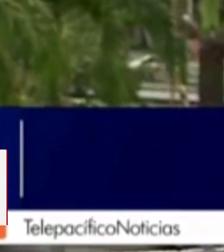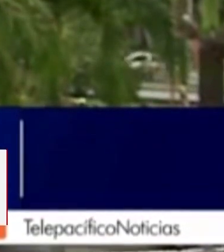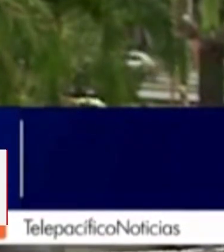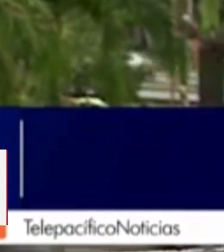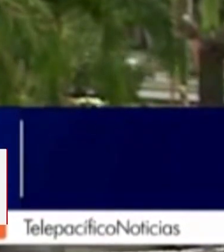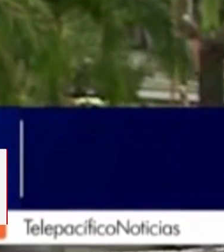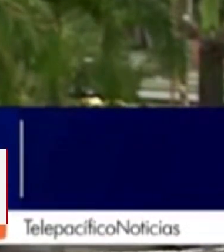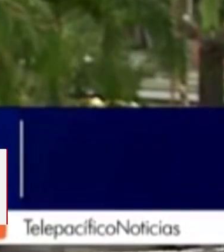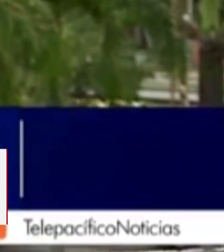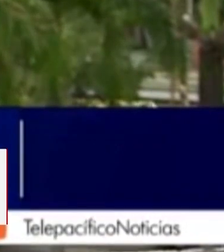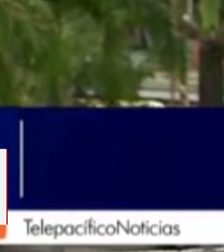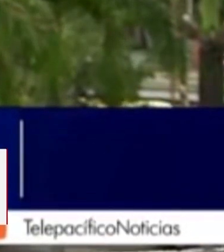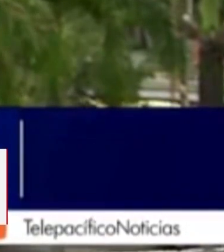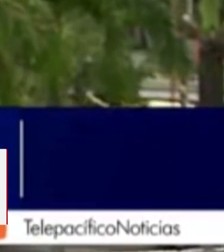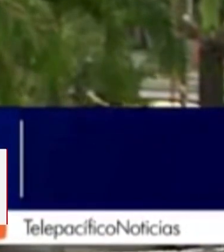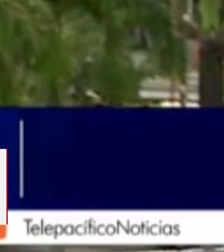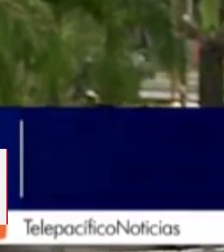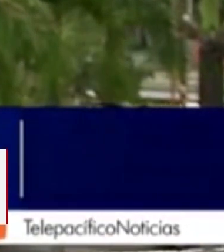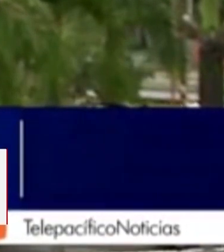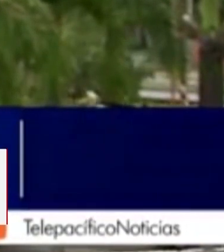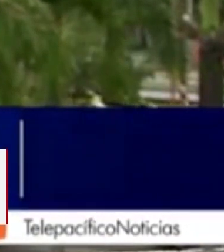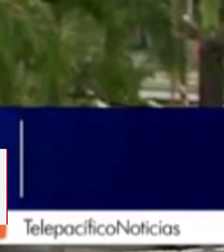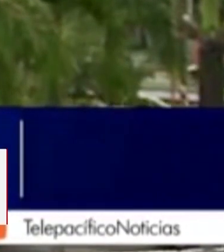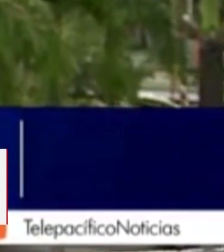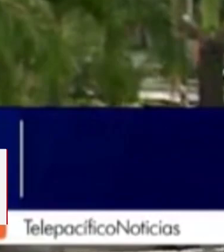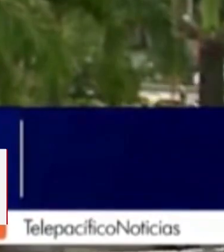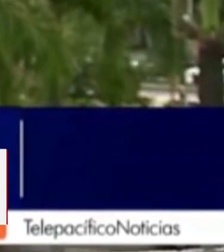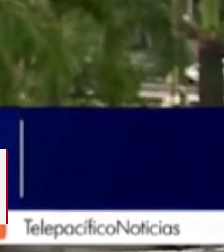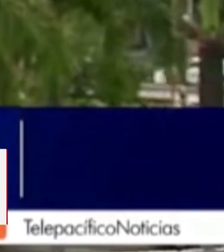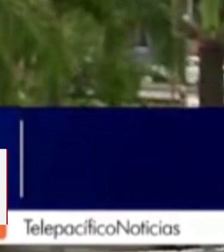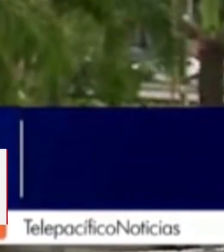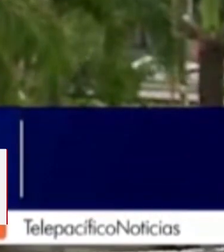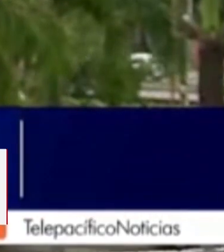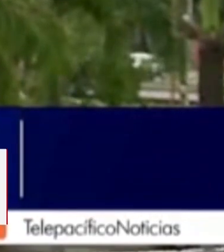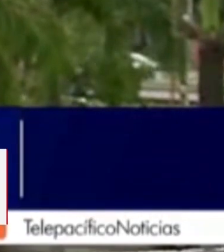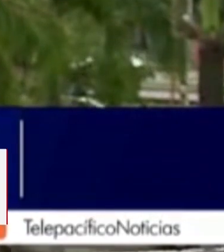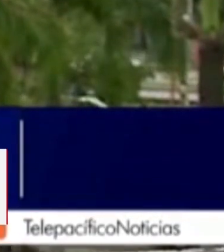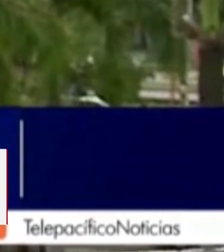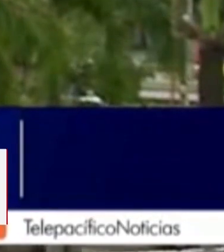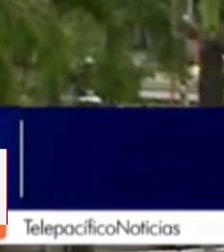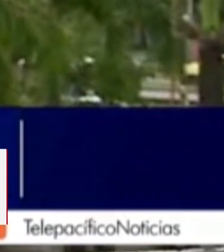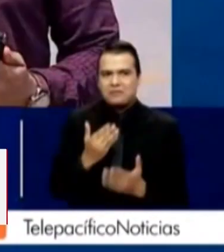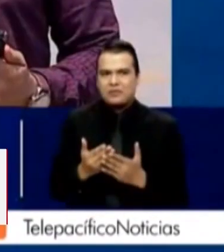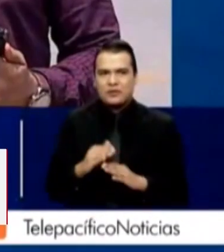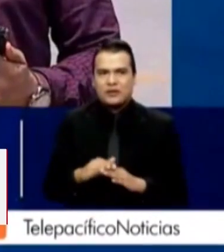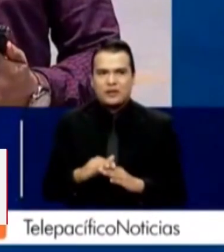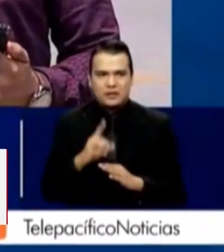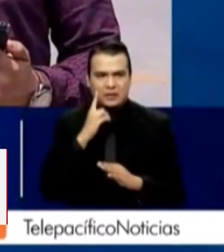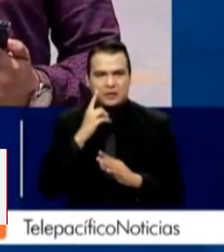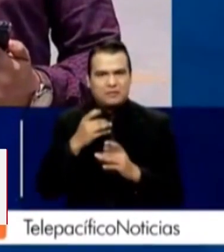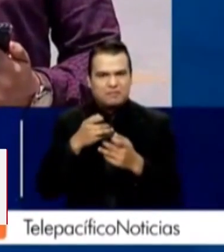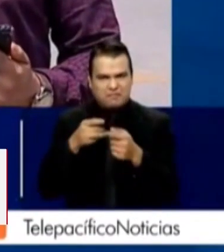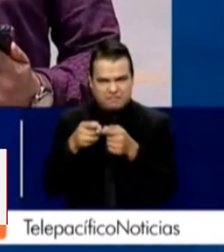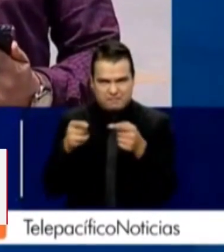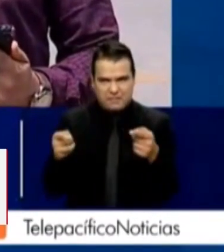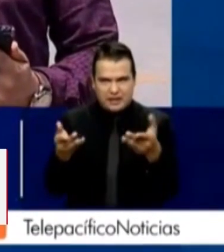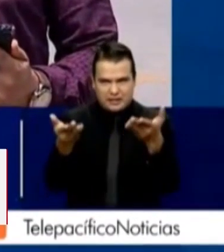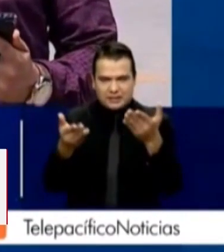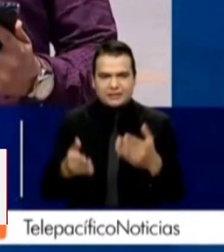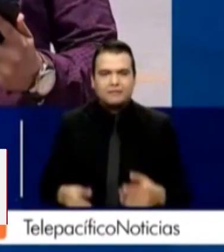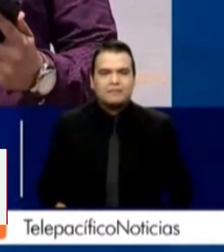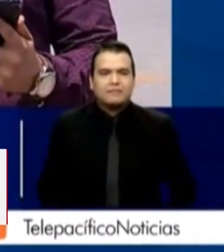el último adiós. Desde Telepacífico Noticias queremos agradecer a cada una de las personas que hicieron parte de este